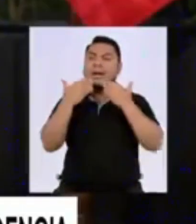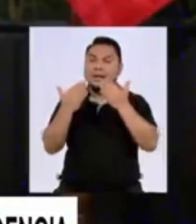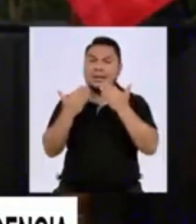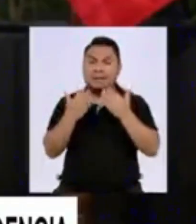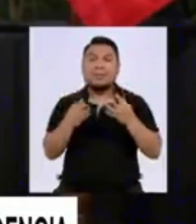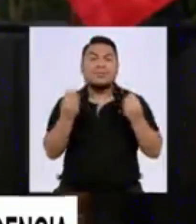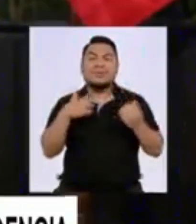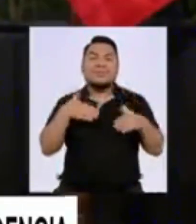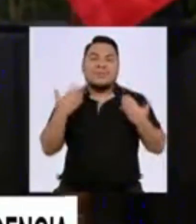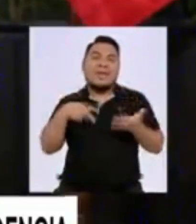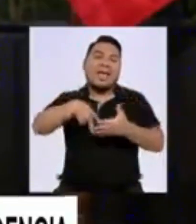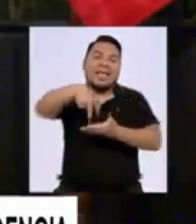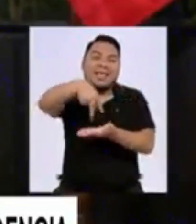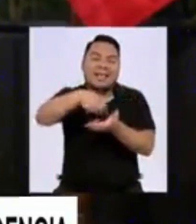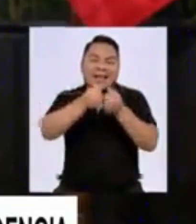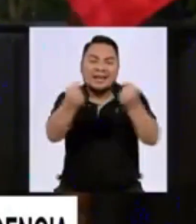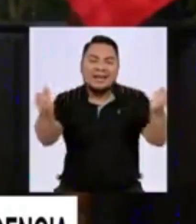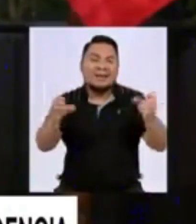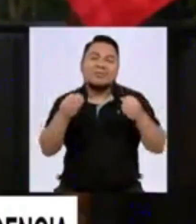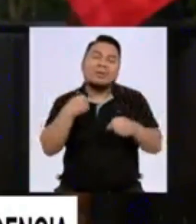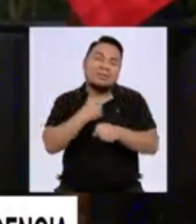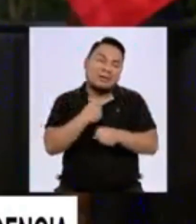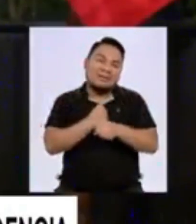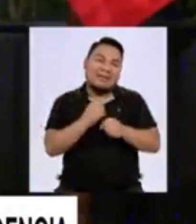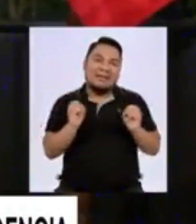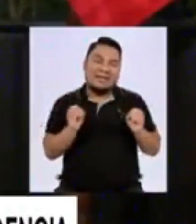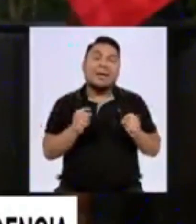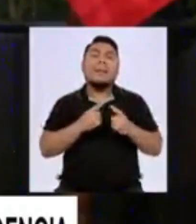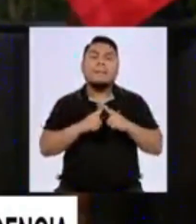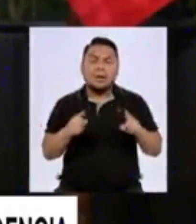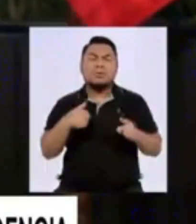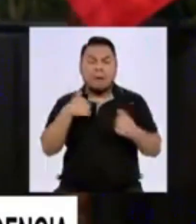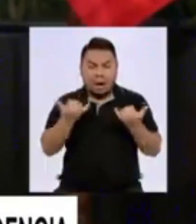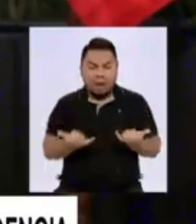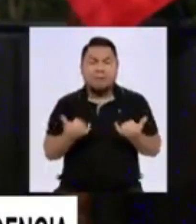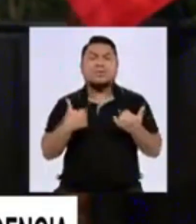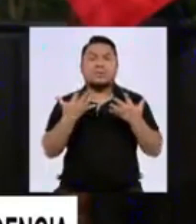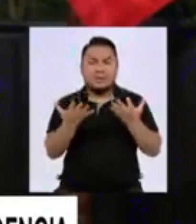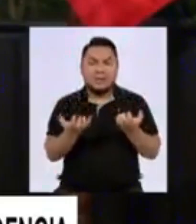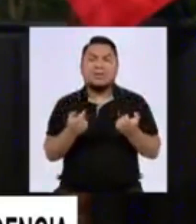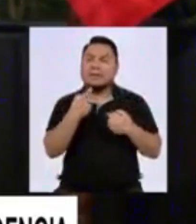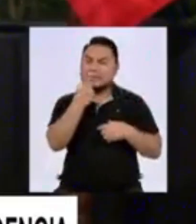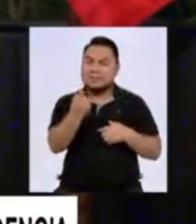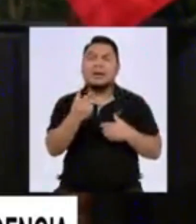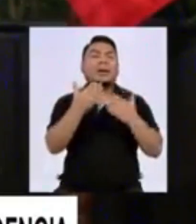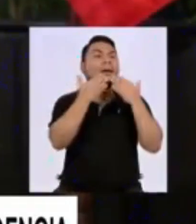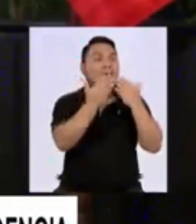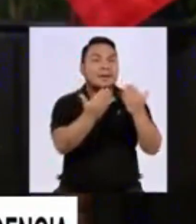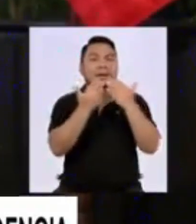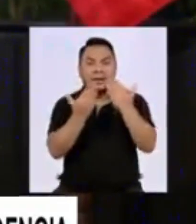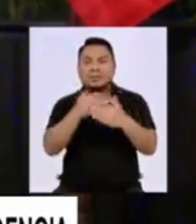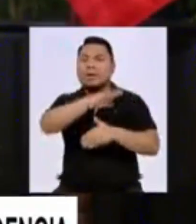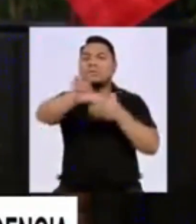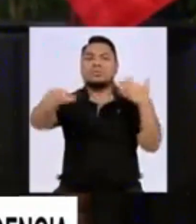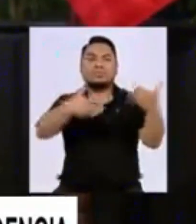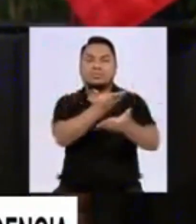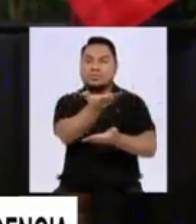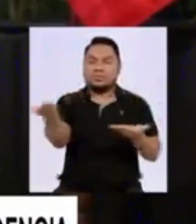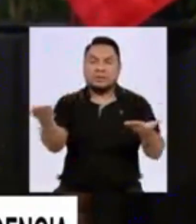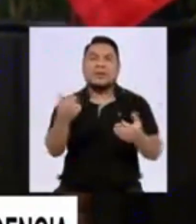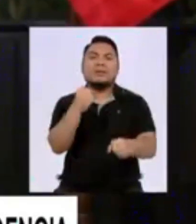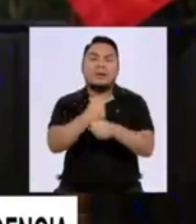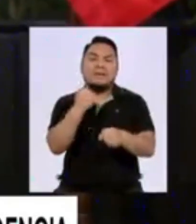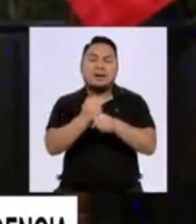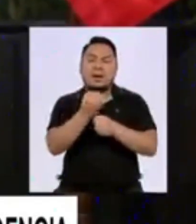noche de nuestras ventanas, porque estamos trabajando, queremos agradecerle a todos ustedes por ese trabajo que están haciendo